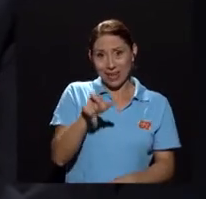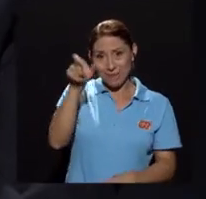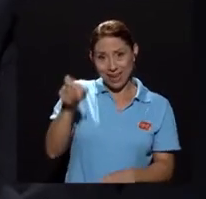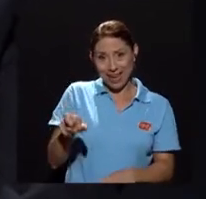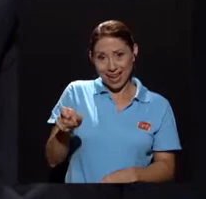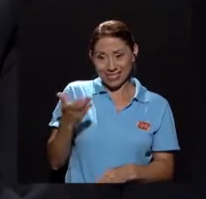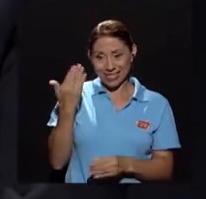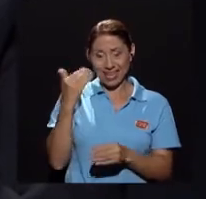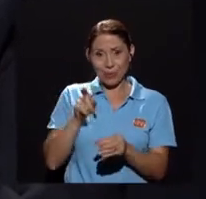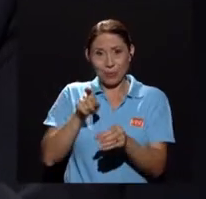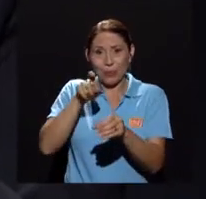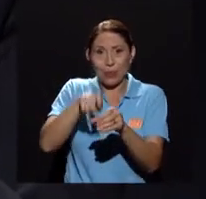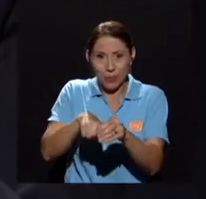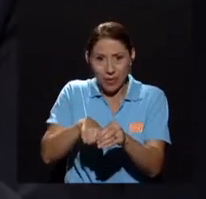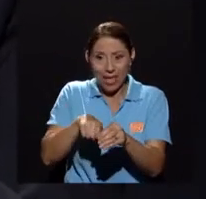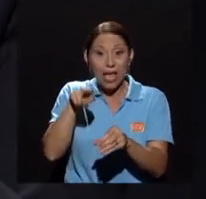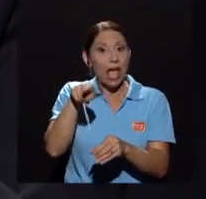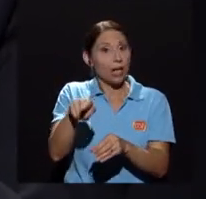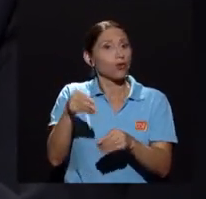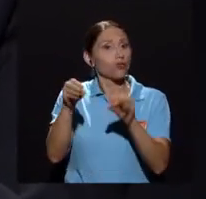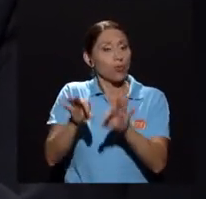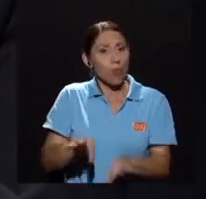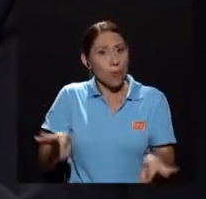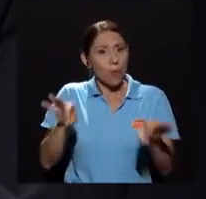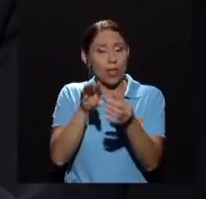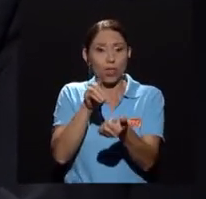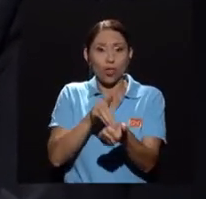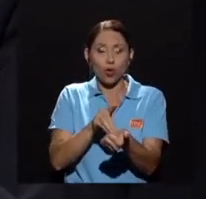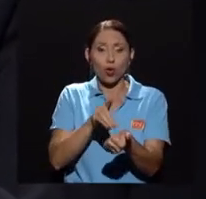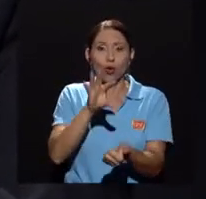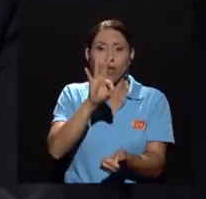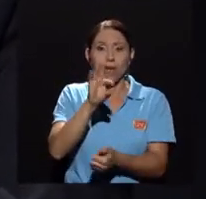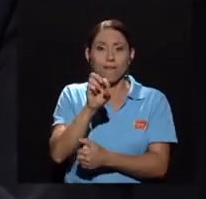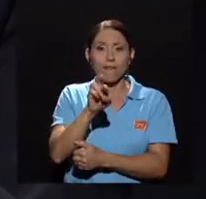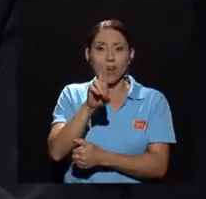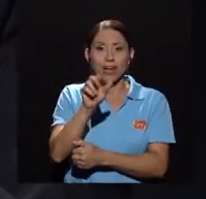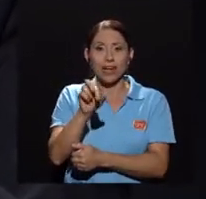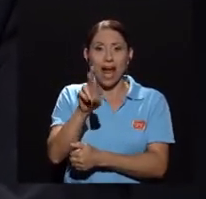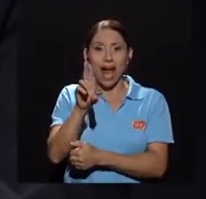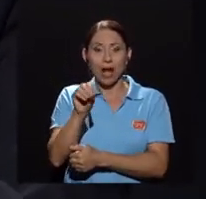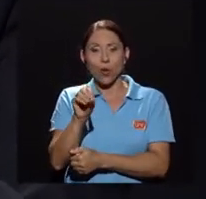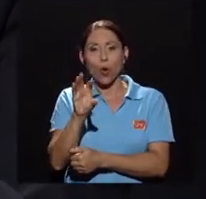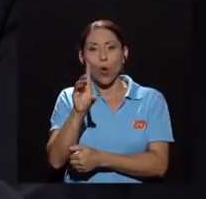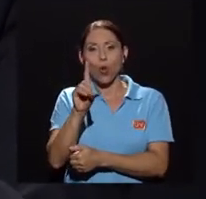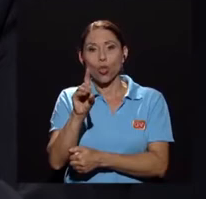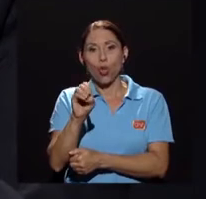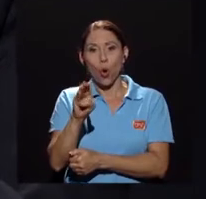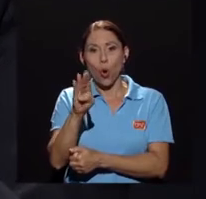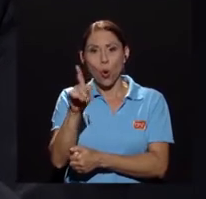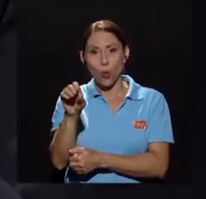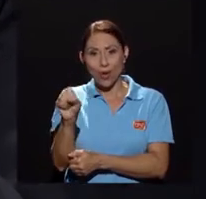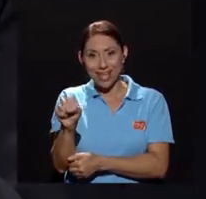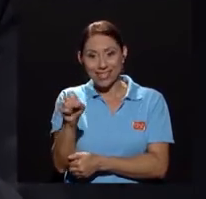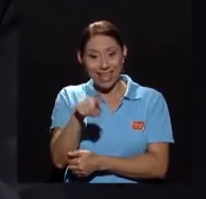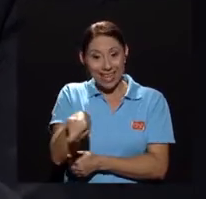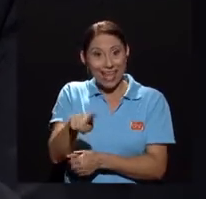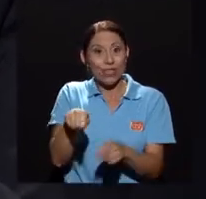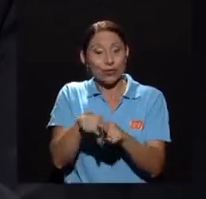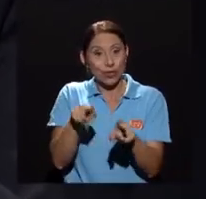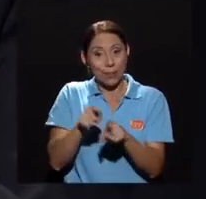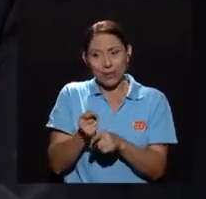verdad que fueron fundamentales en esto el doctor ferrando los cerrar los dobles que también recientemente